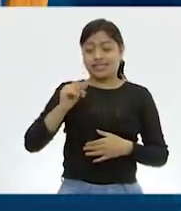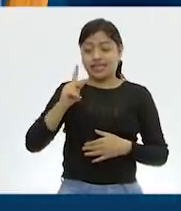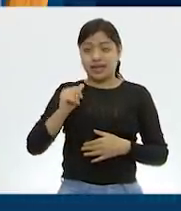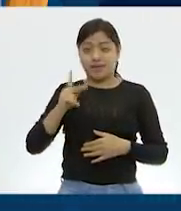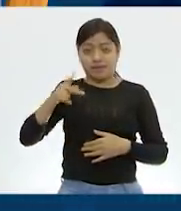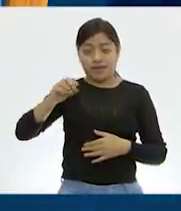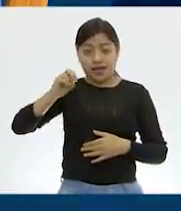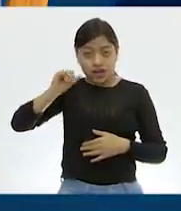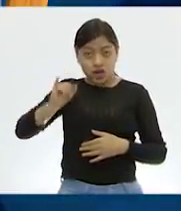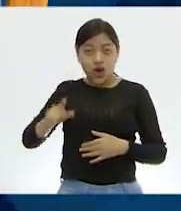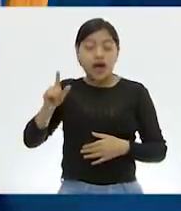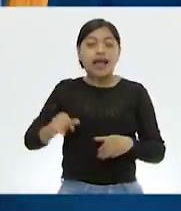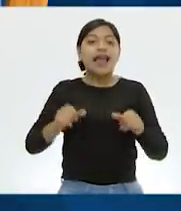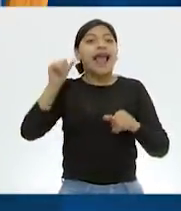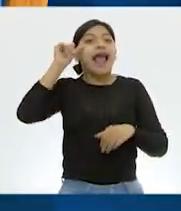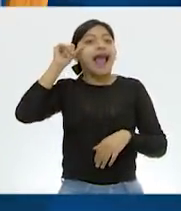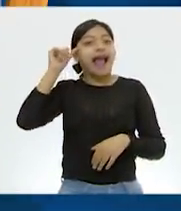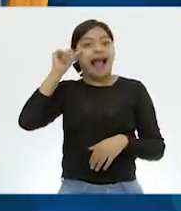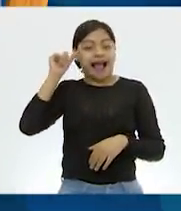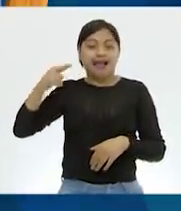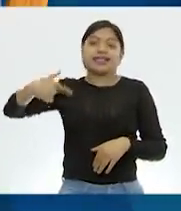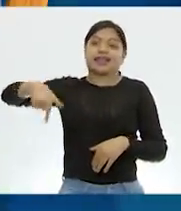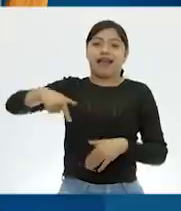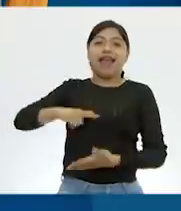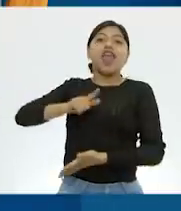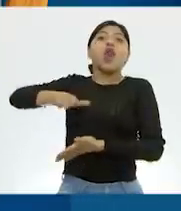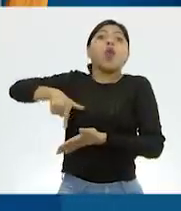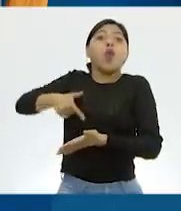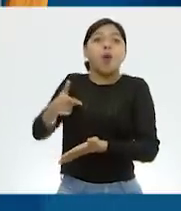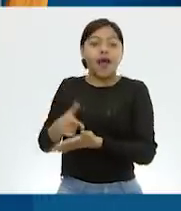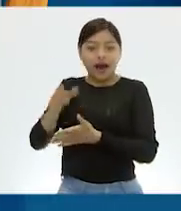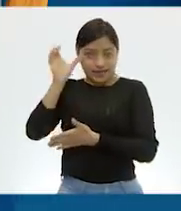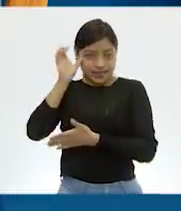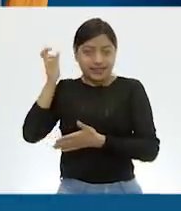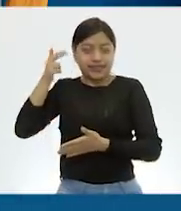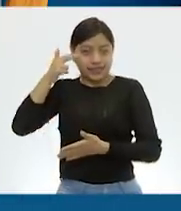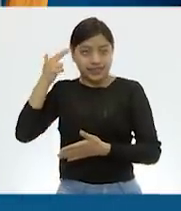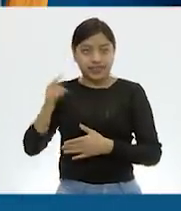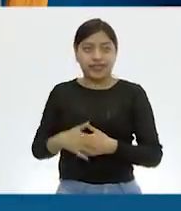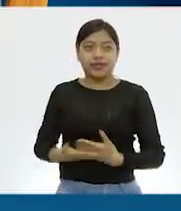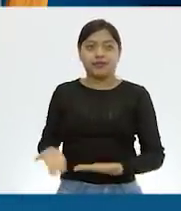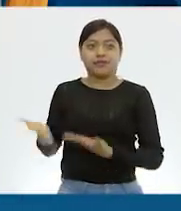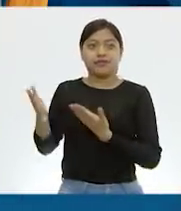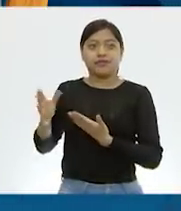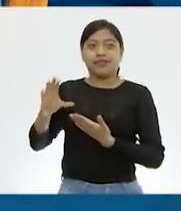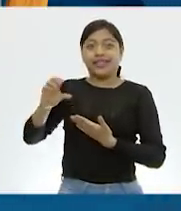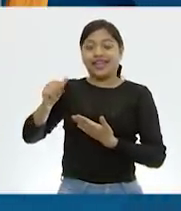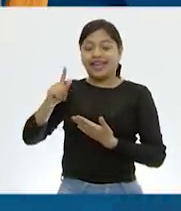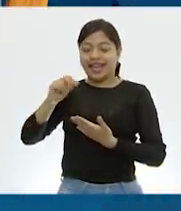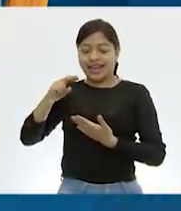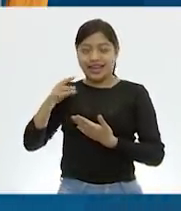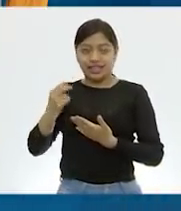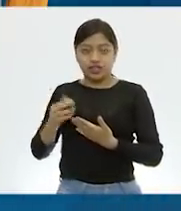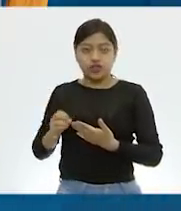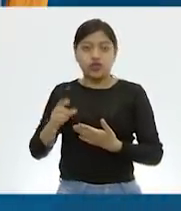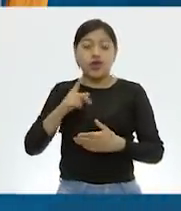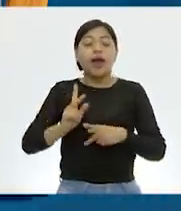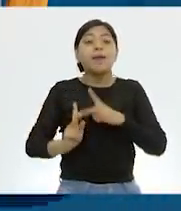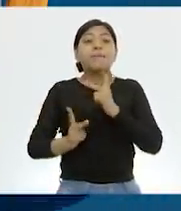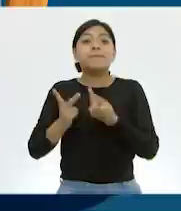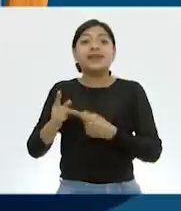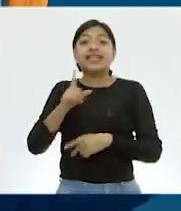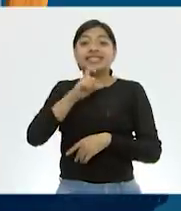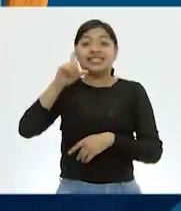pez ornamental asiático muy popular y querido en China. El calancho es un género de plantas compuesto de más